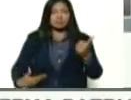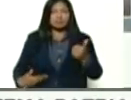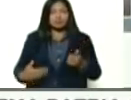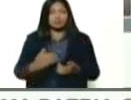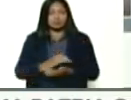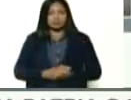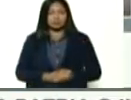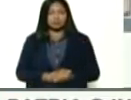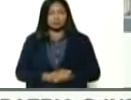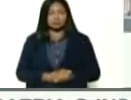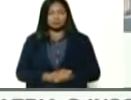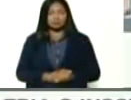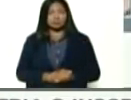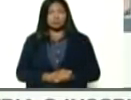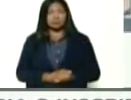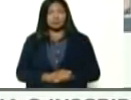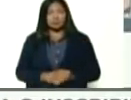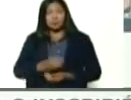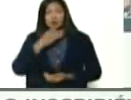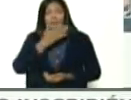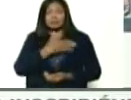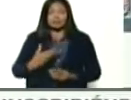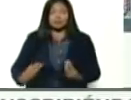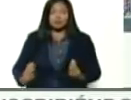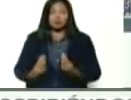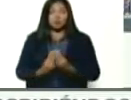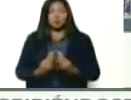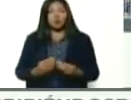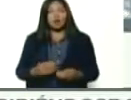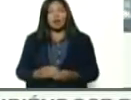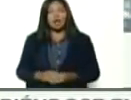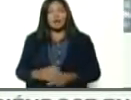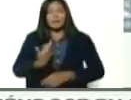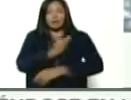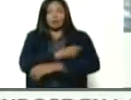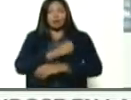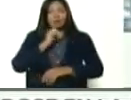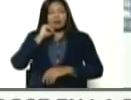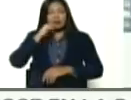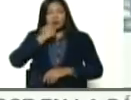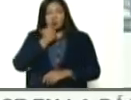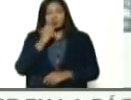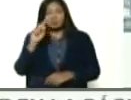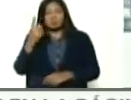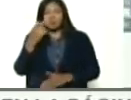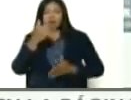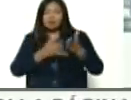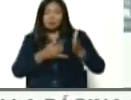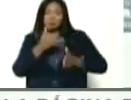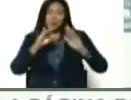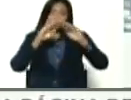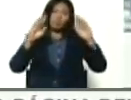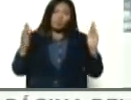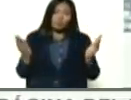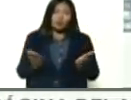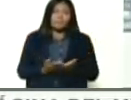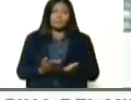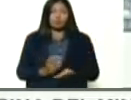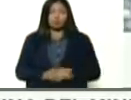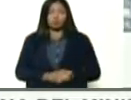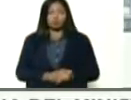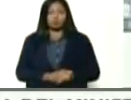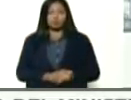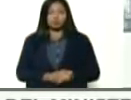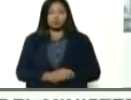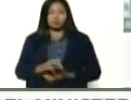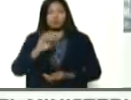bueno presidente aquí con la espuma y ve la primera vacuna registrada en el mundo es la